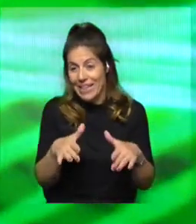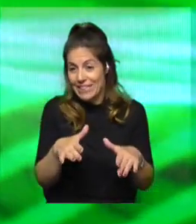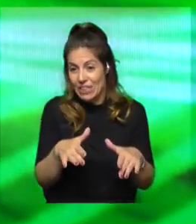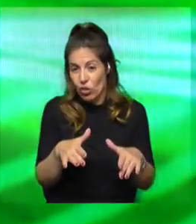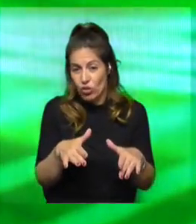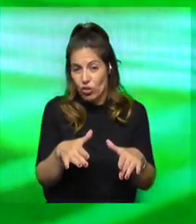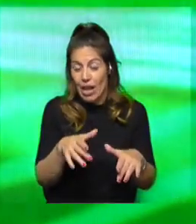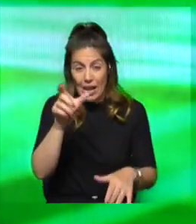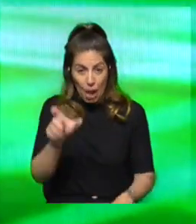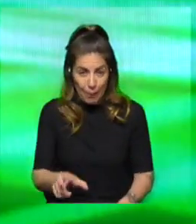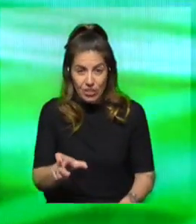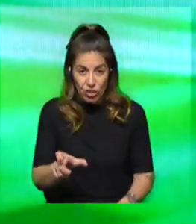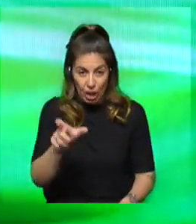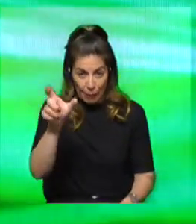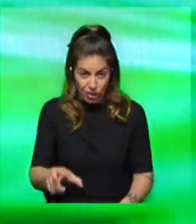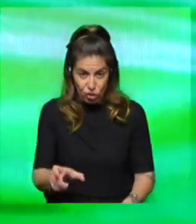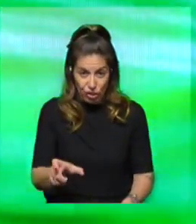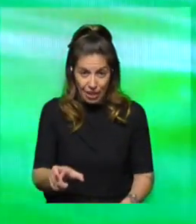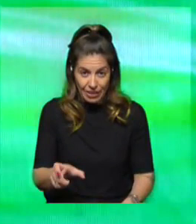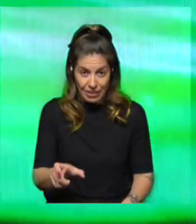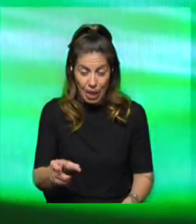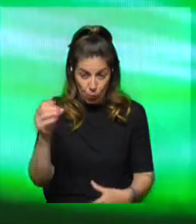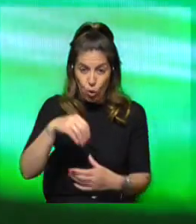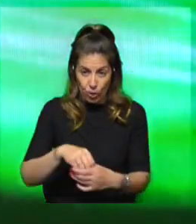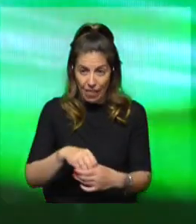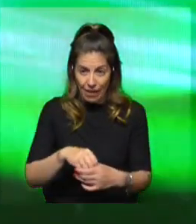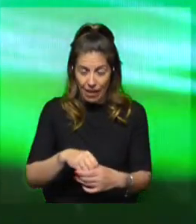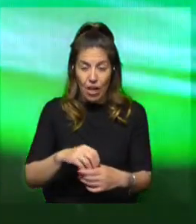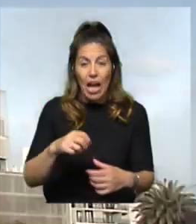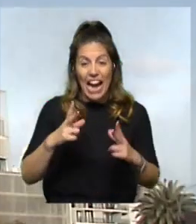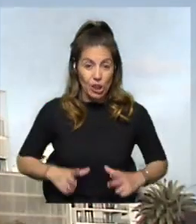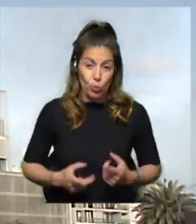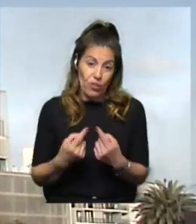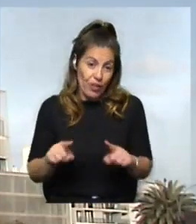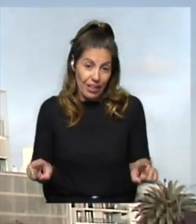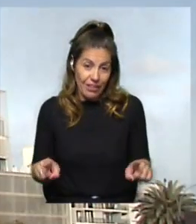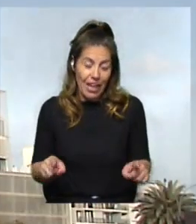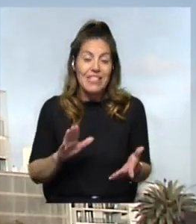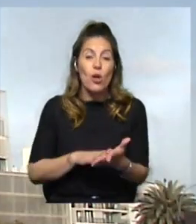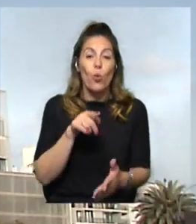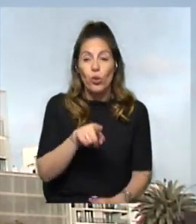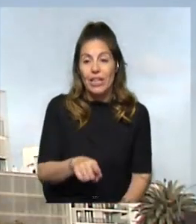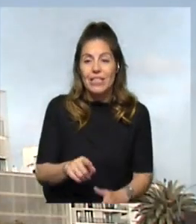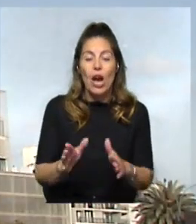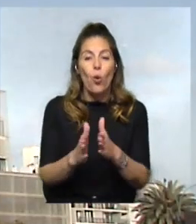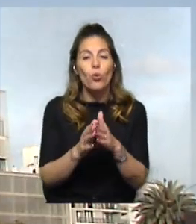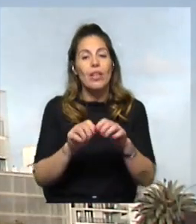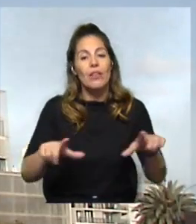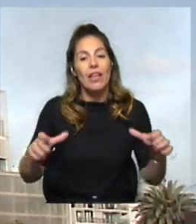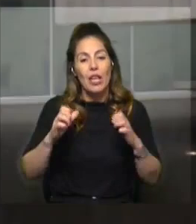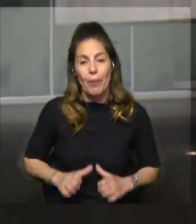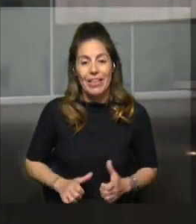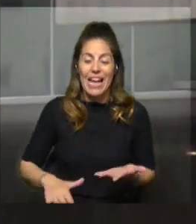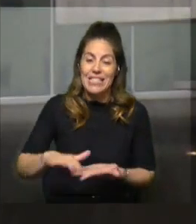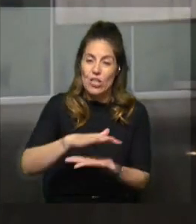él, las personas que han estado involucradas han tenido otra actitud. Según Ferraris, la JUTEP atraviesa una situación